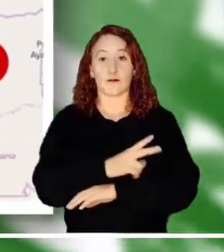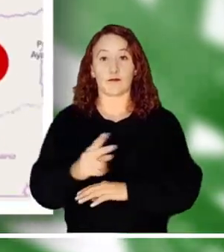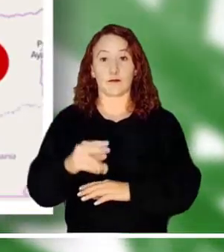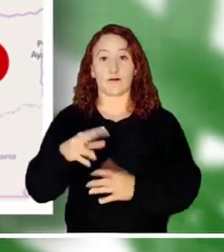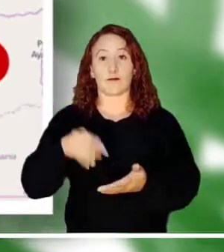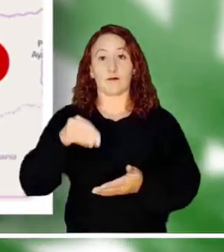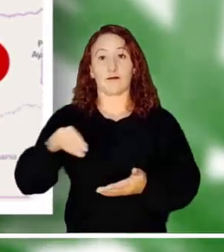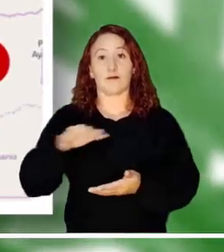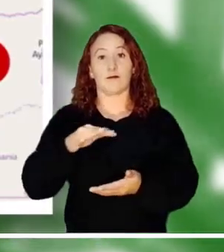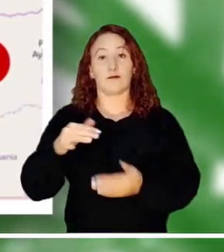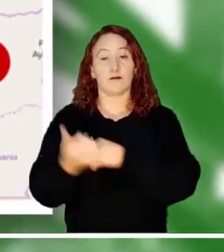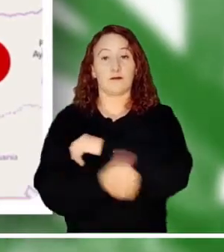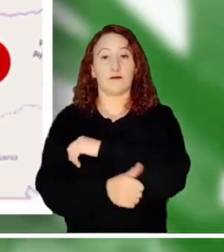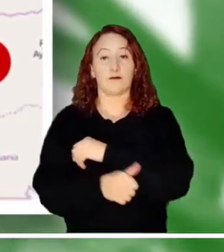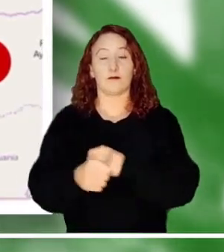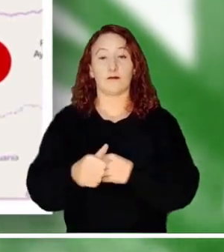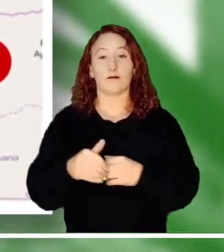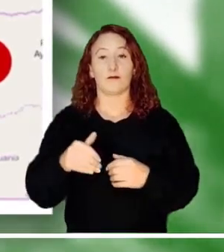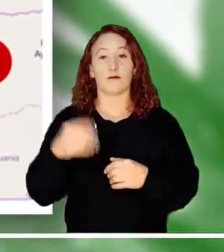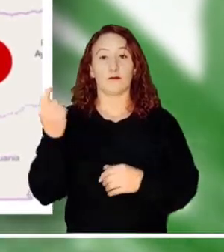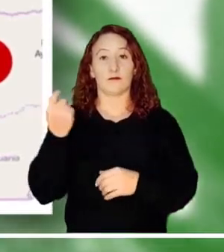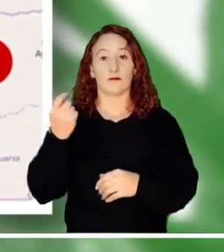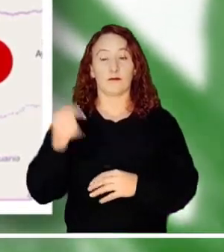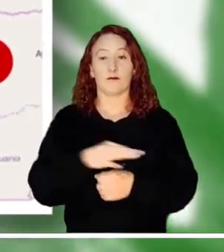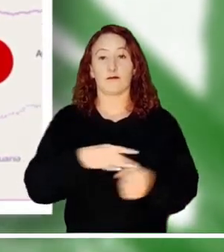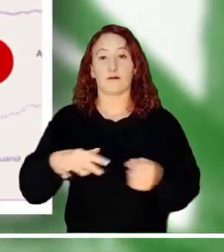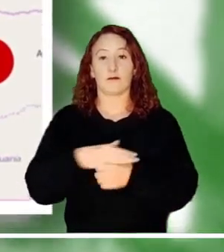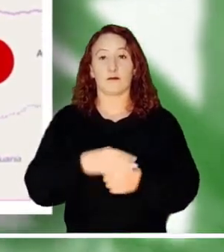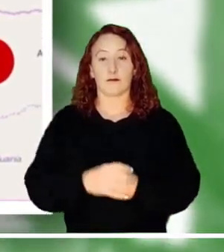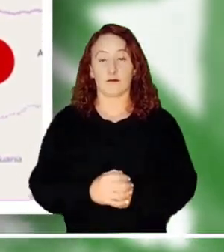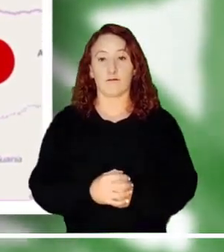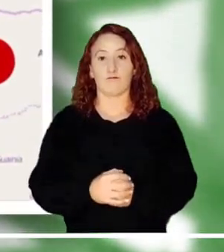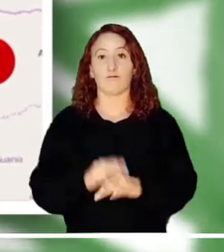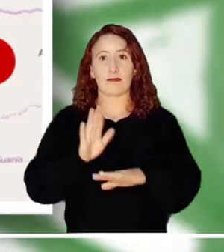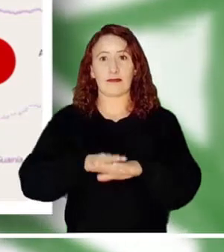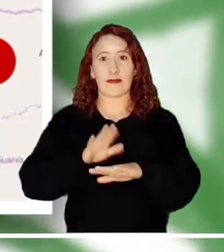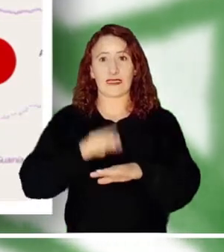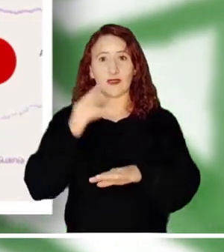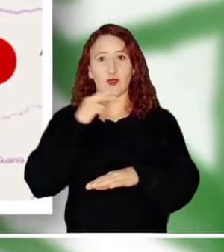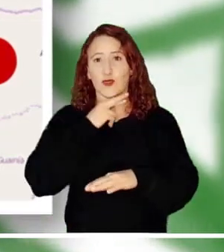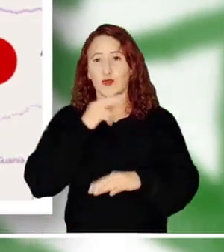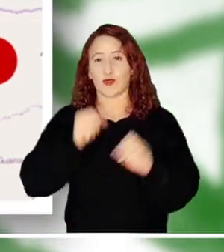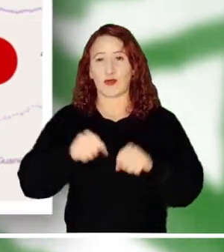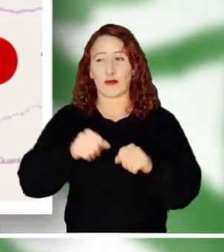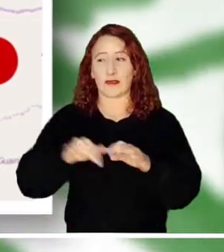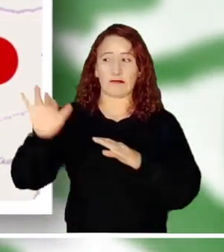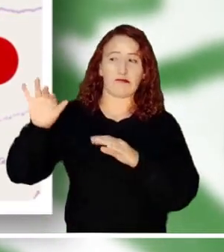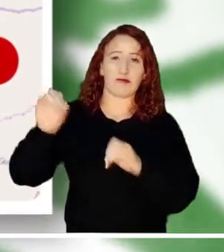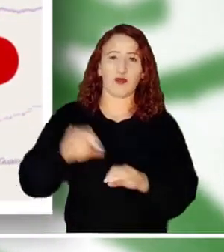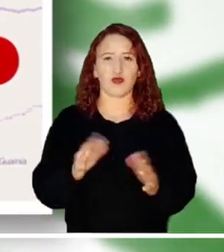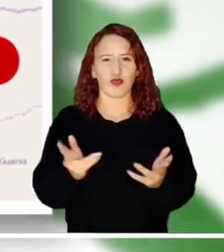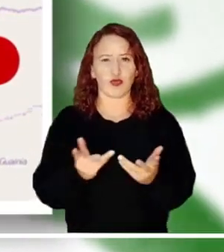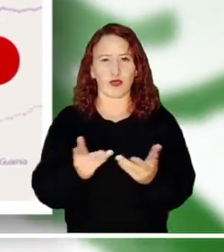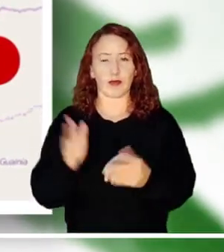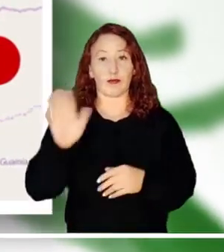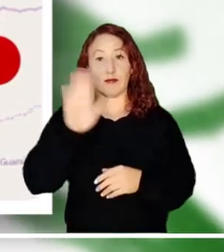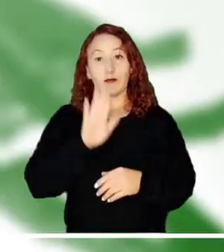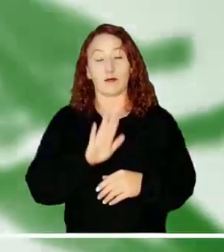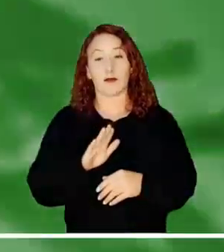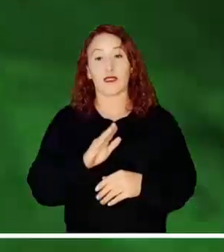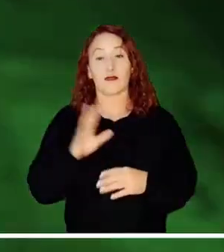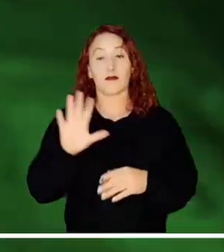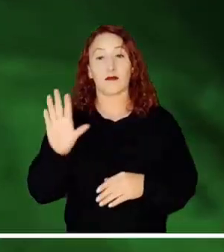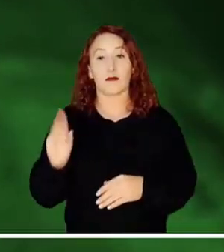Alerta roja por probables incendios en Casanare, La Guajira, Los Santanderes, Cesar, Vichada, Magdalena, Boyacá, Bolívar,